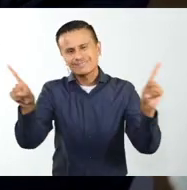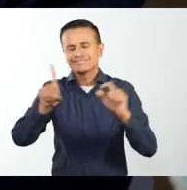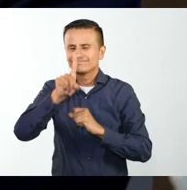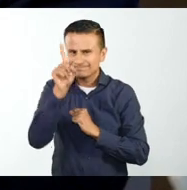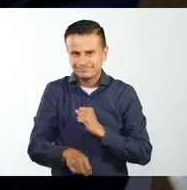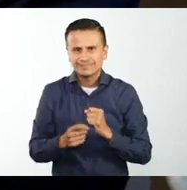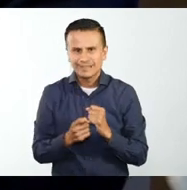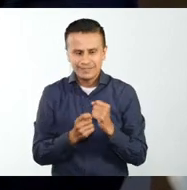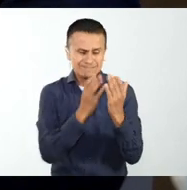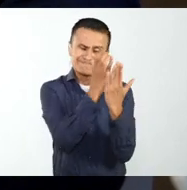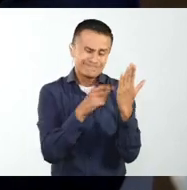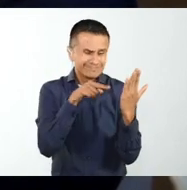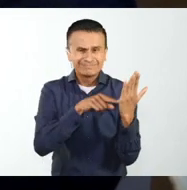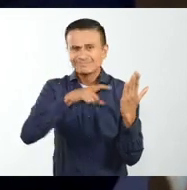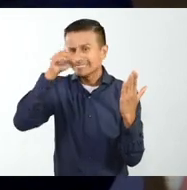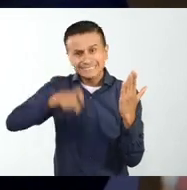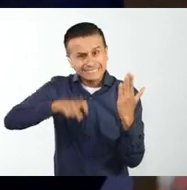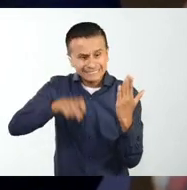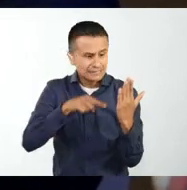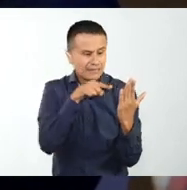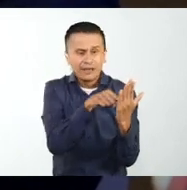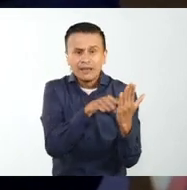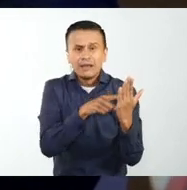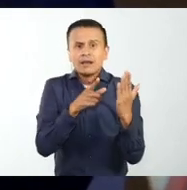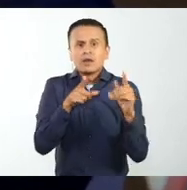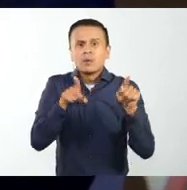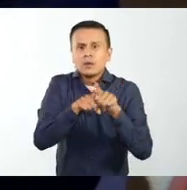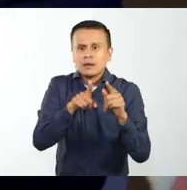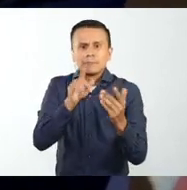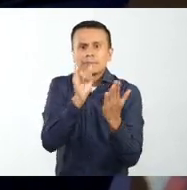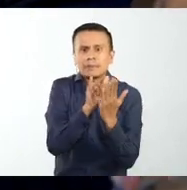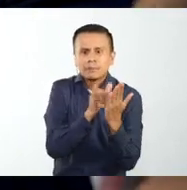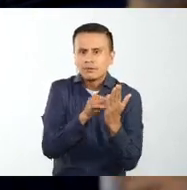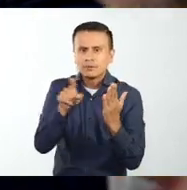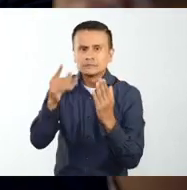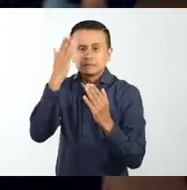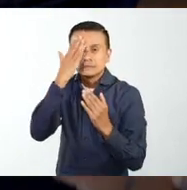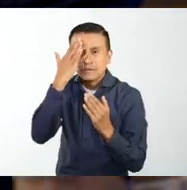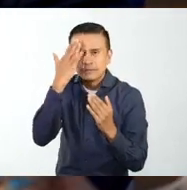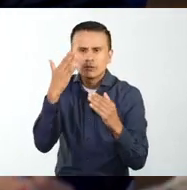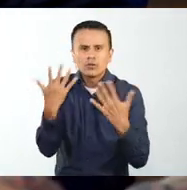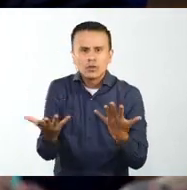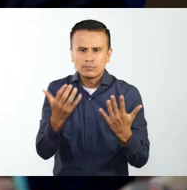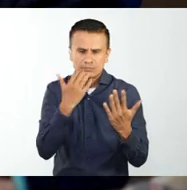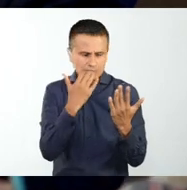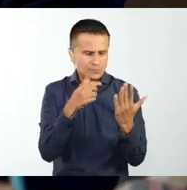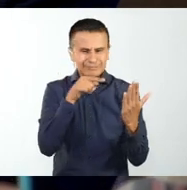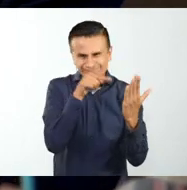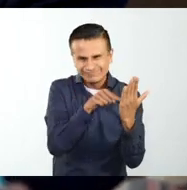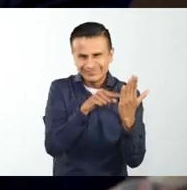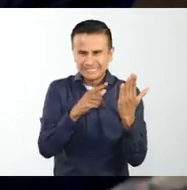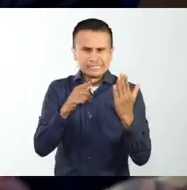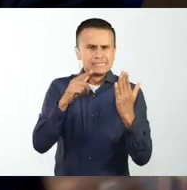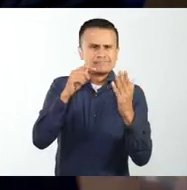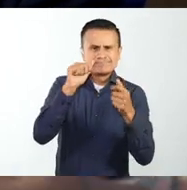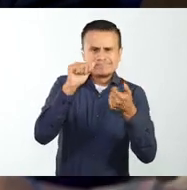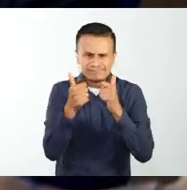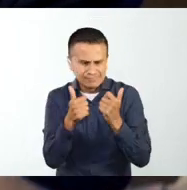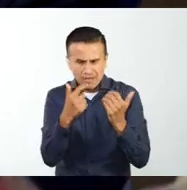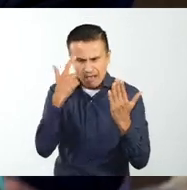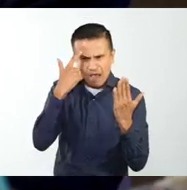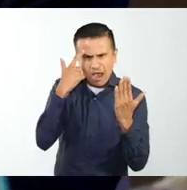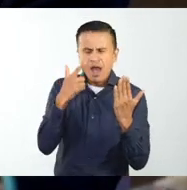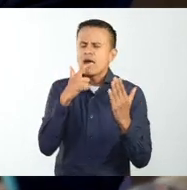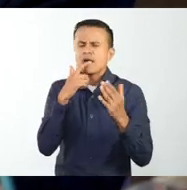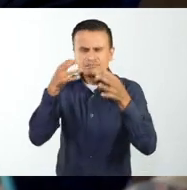currículum diferente. Necesitamos un currículum que deje de especificar saberes en el marco de